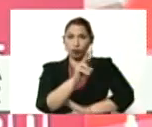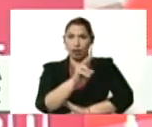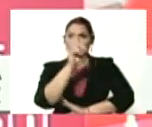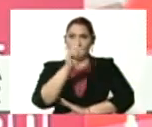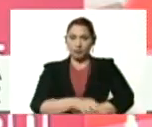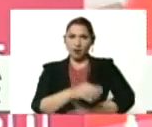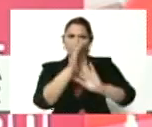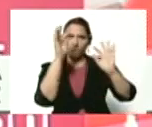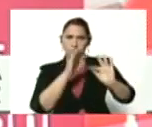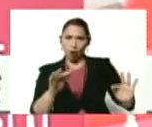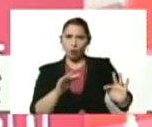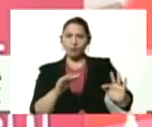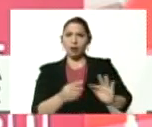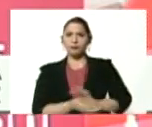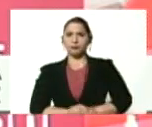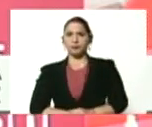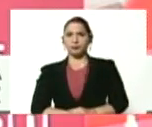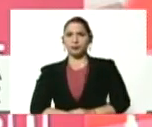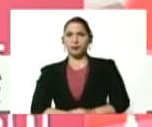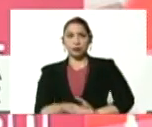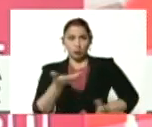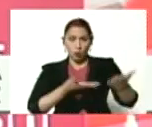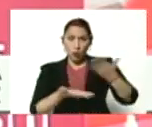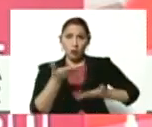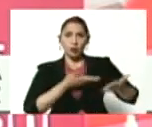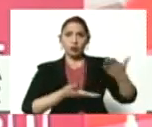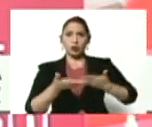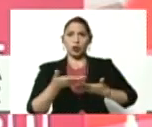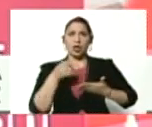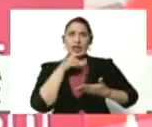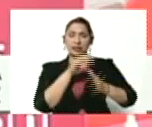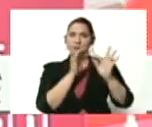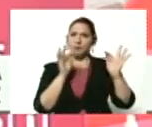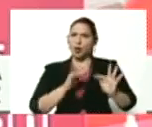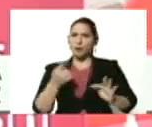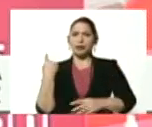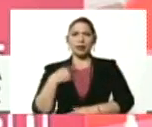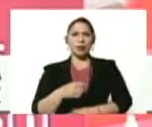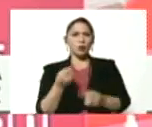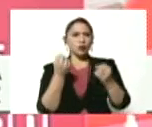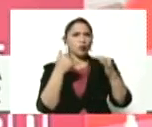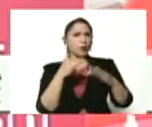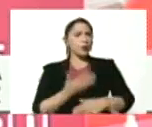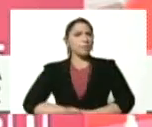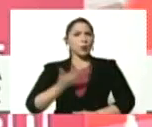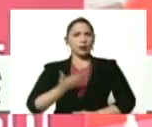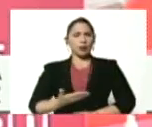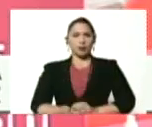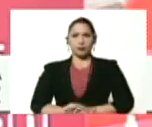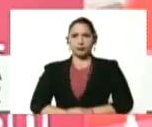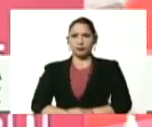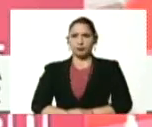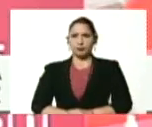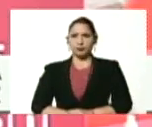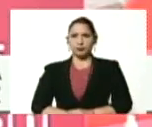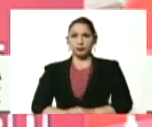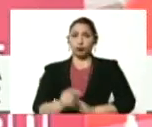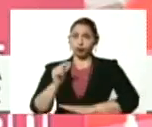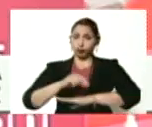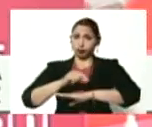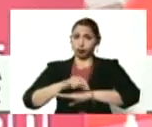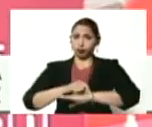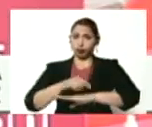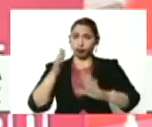de delación. Y en el camino, en todo, tenemos un número muy importante de minutos de esos